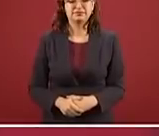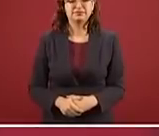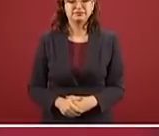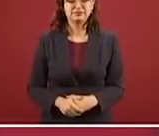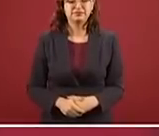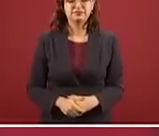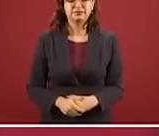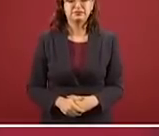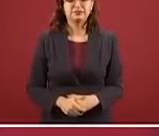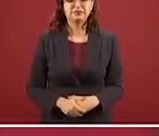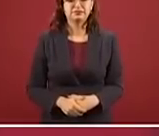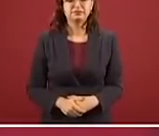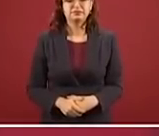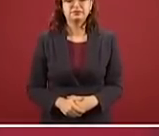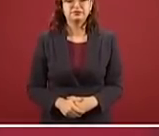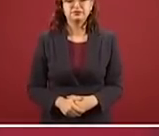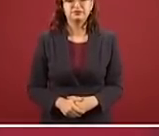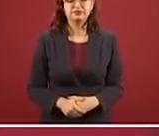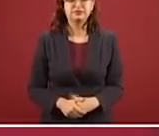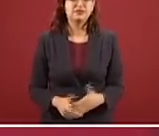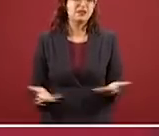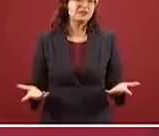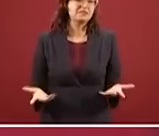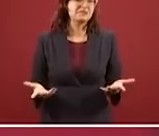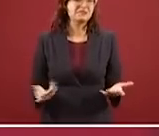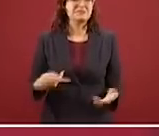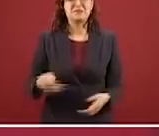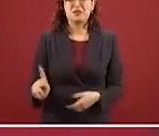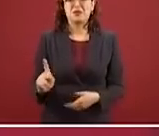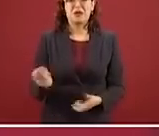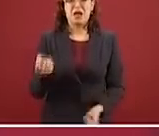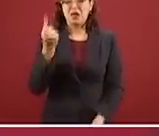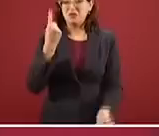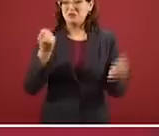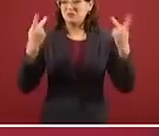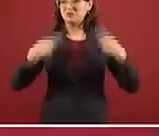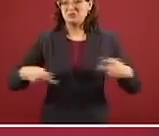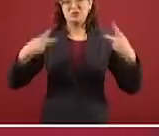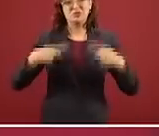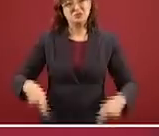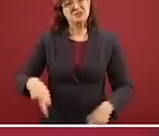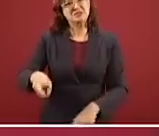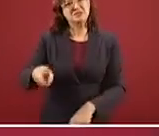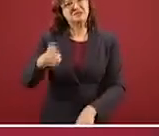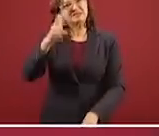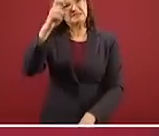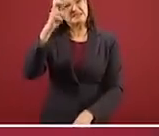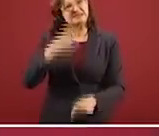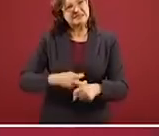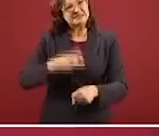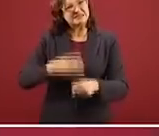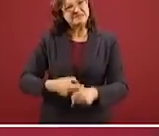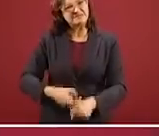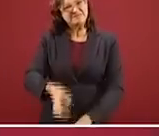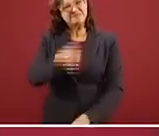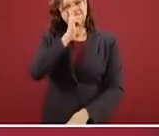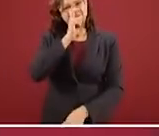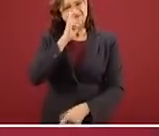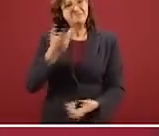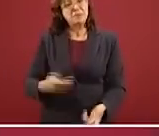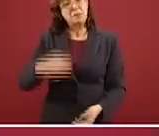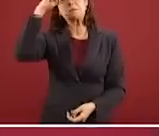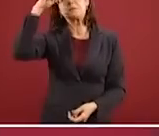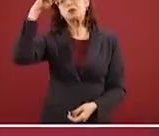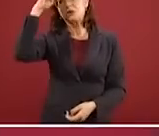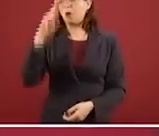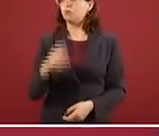Y hay todavía insensatos que hablan de que fue bueno el